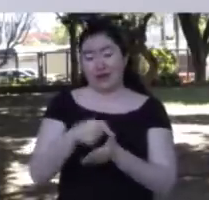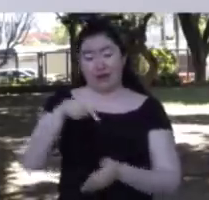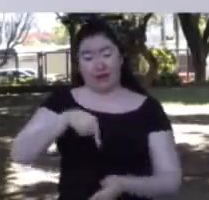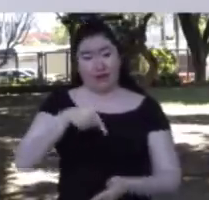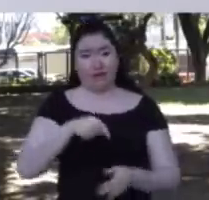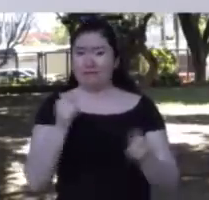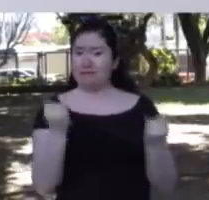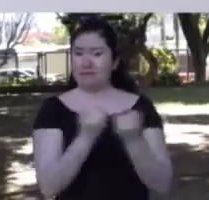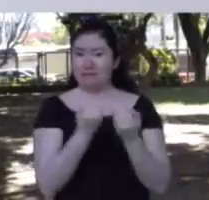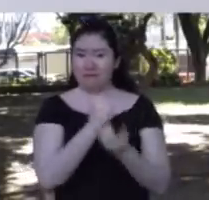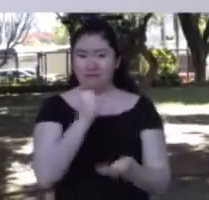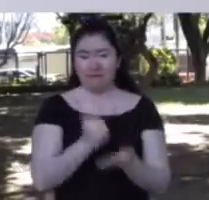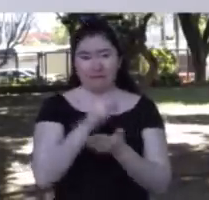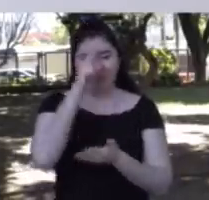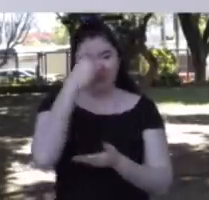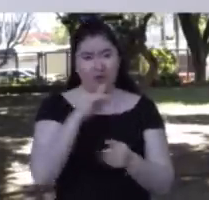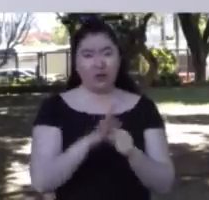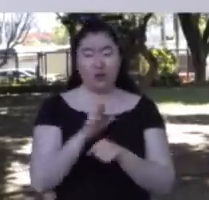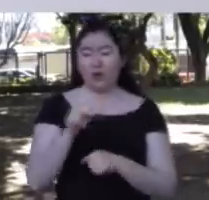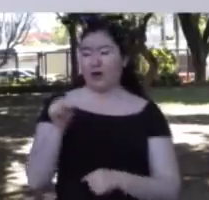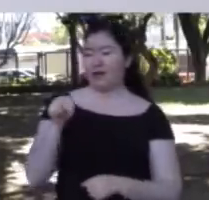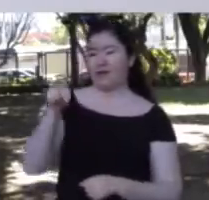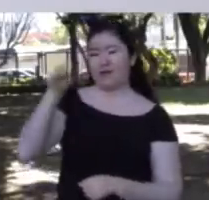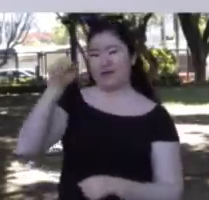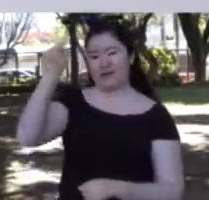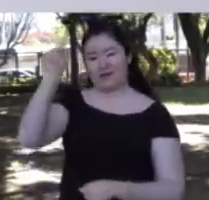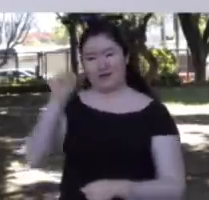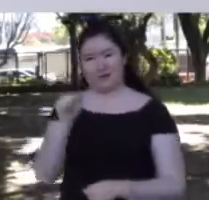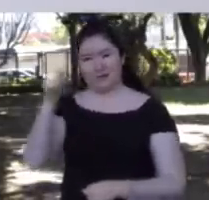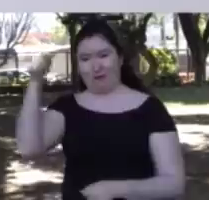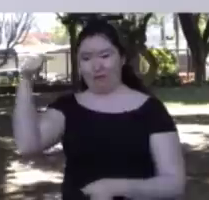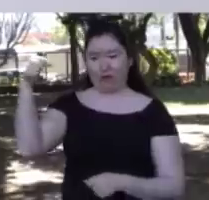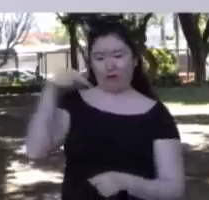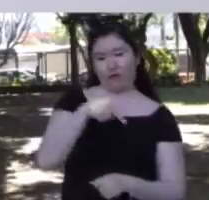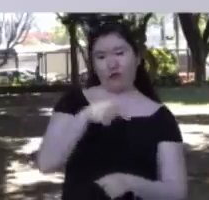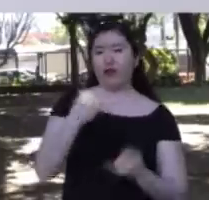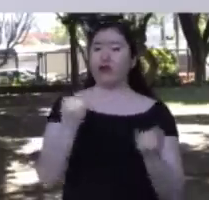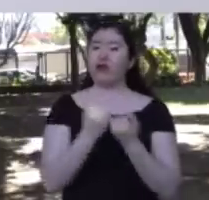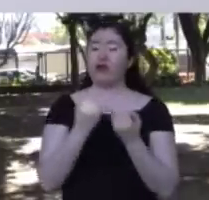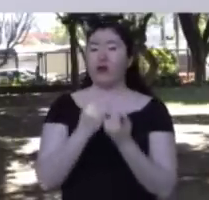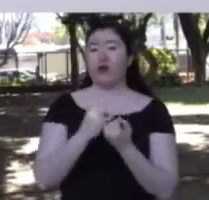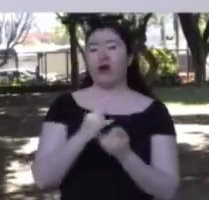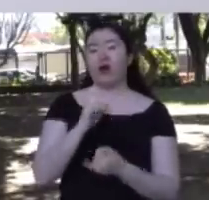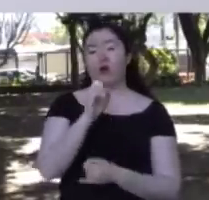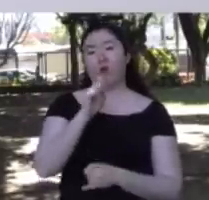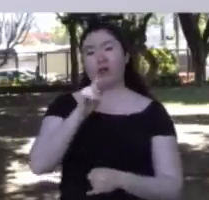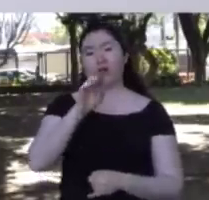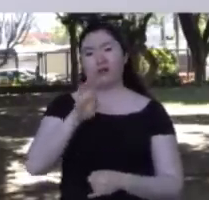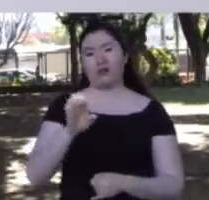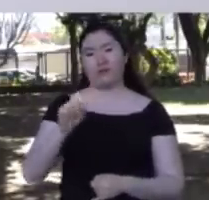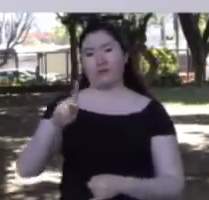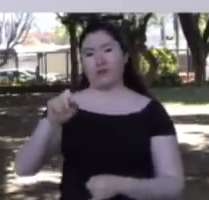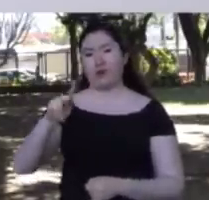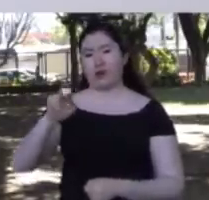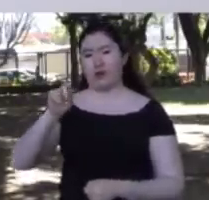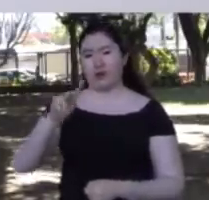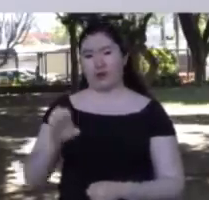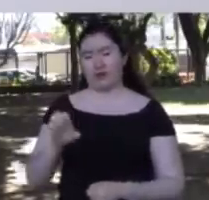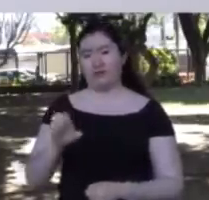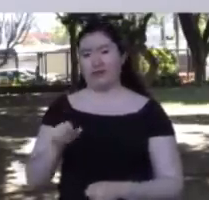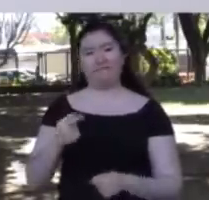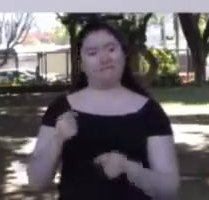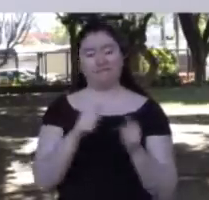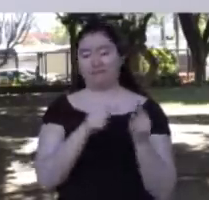México, son norte-sur y oriente-poniente. Es decir, las líneas que cruzan las ciudades, que cruzan la traza